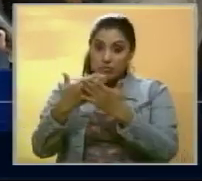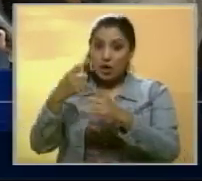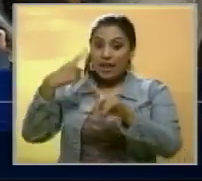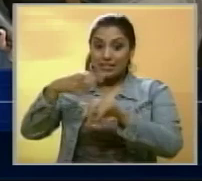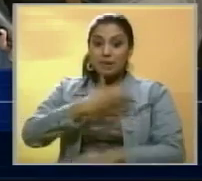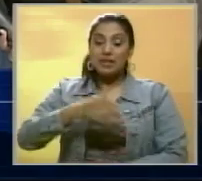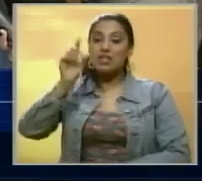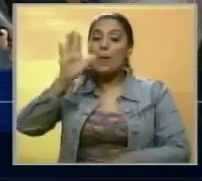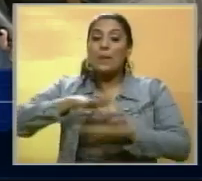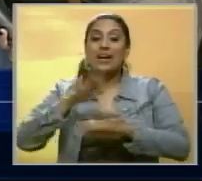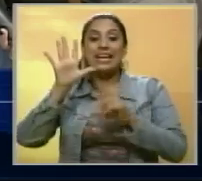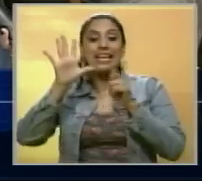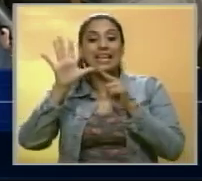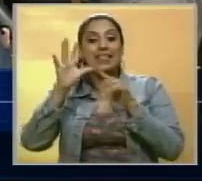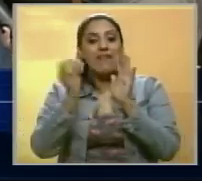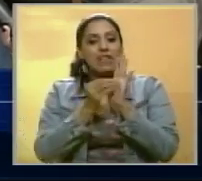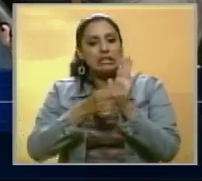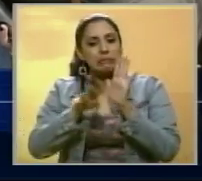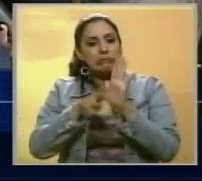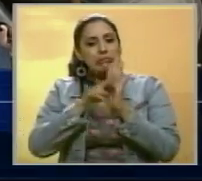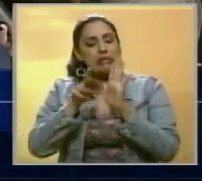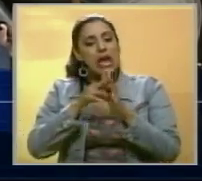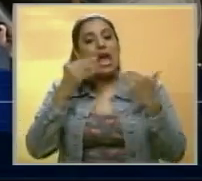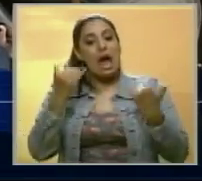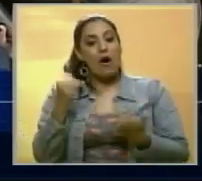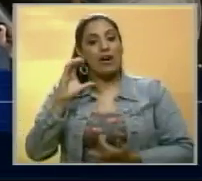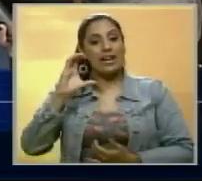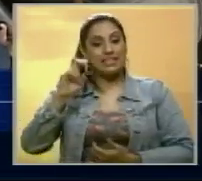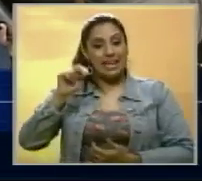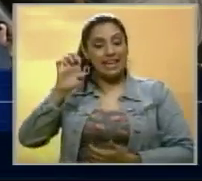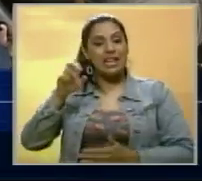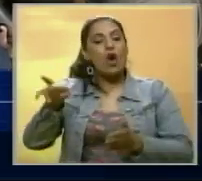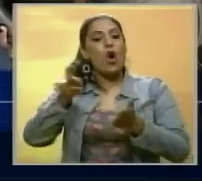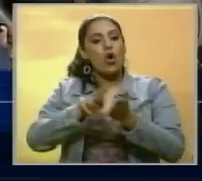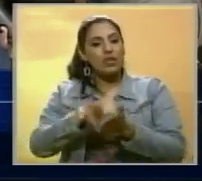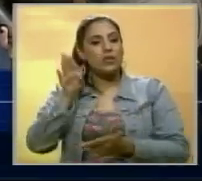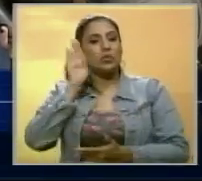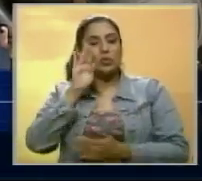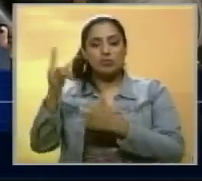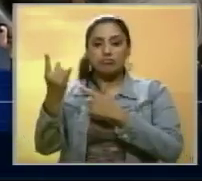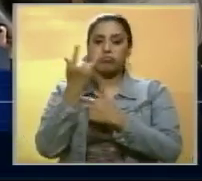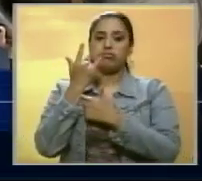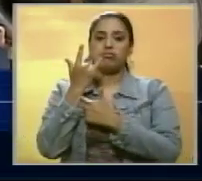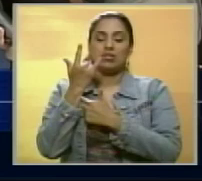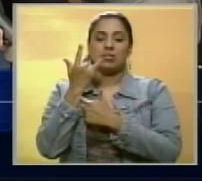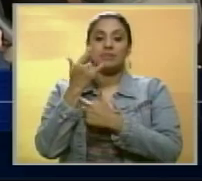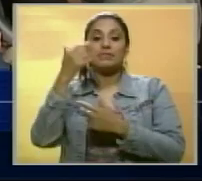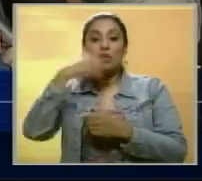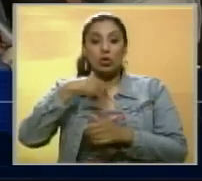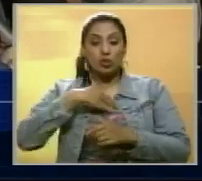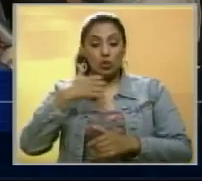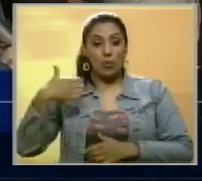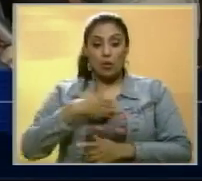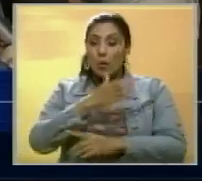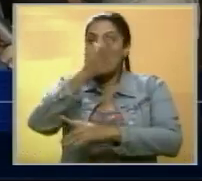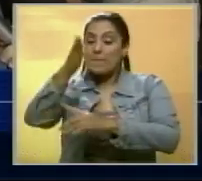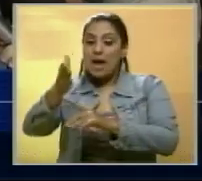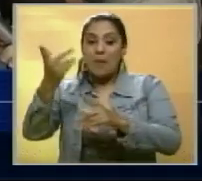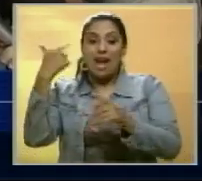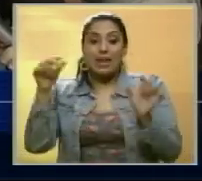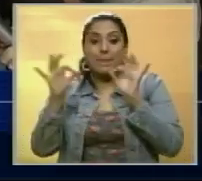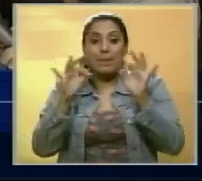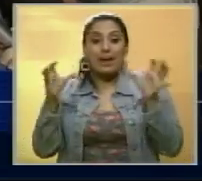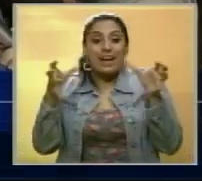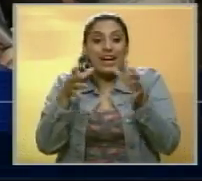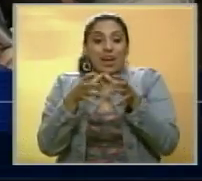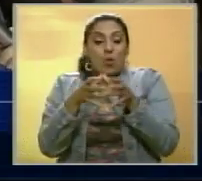Zapatero? Por quinta vez consecutiva, el Consejo Nacional Electoral embarcó a la Mesa de la Unidad Democrática en una reunión